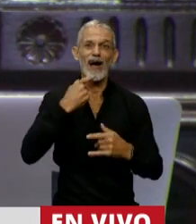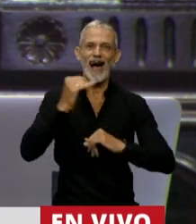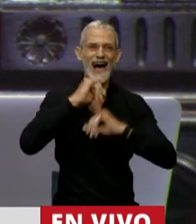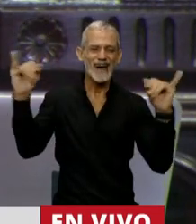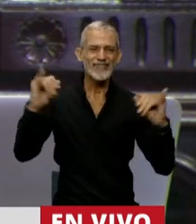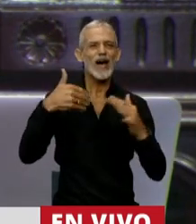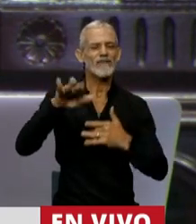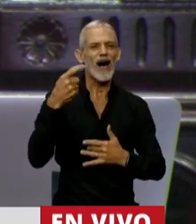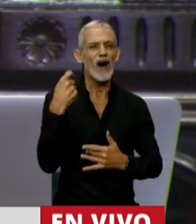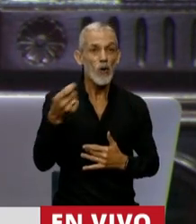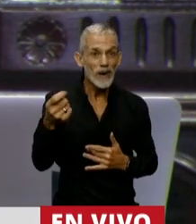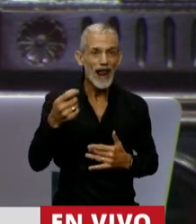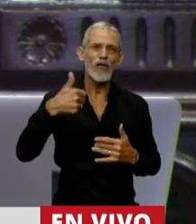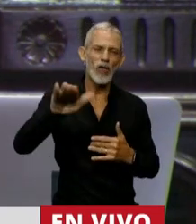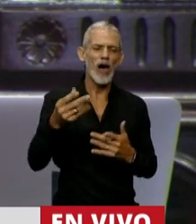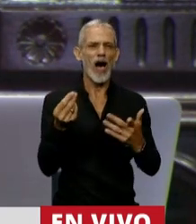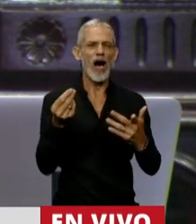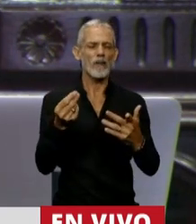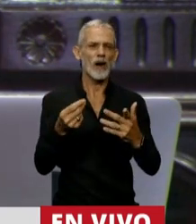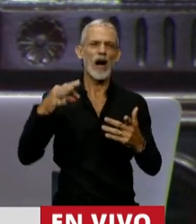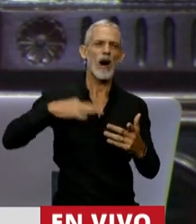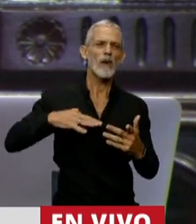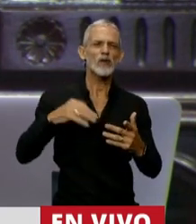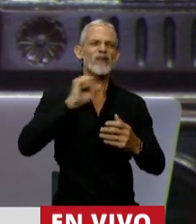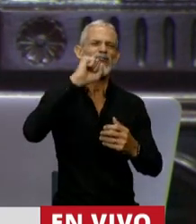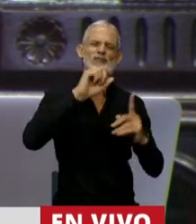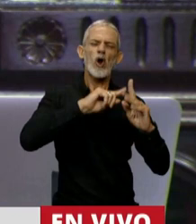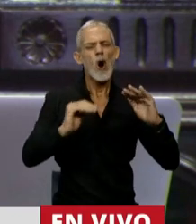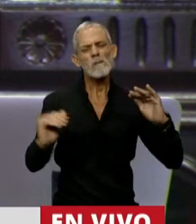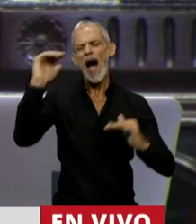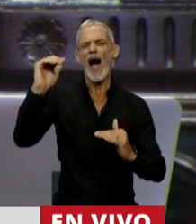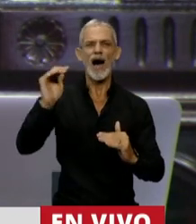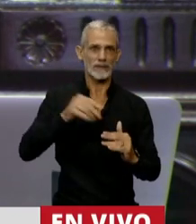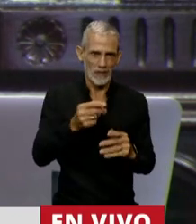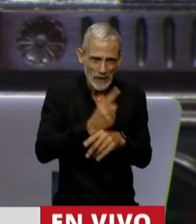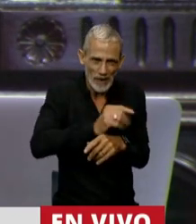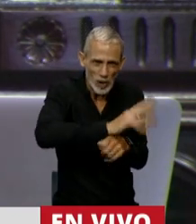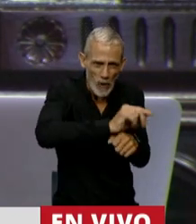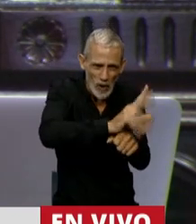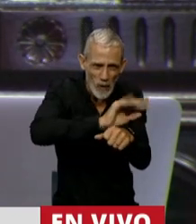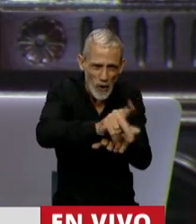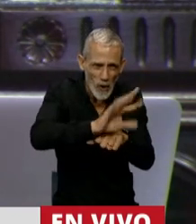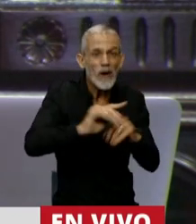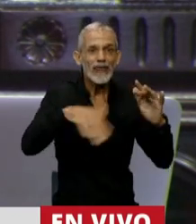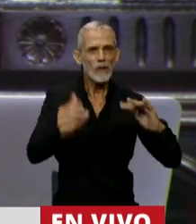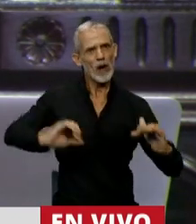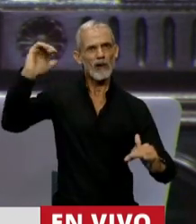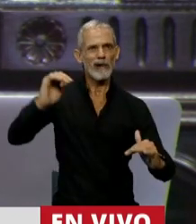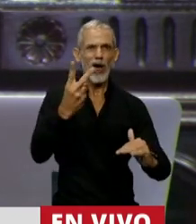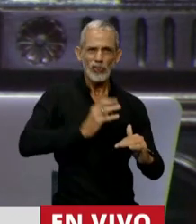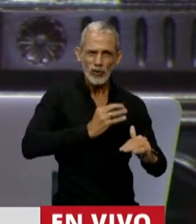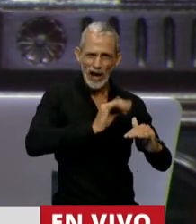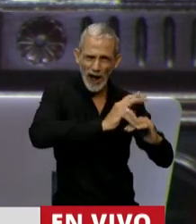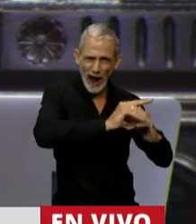diciéndole que le daba a los jubilados mucho más que la inflación, después de haberle robado durante casi